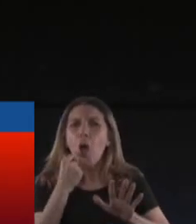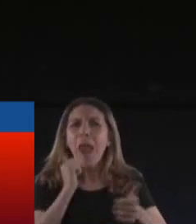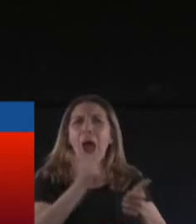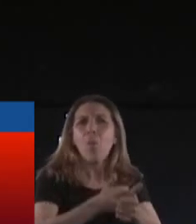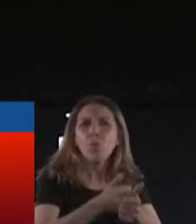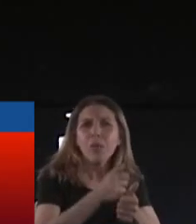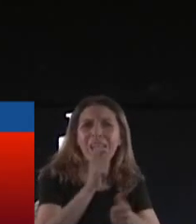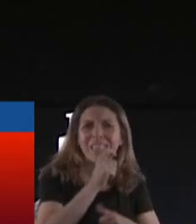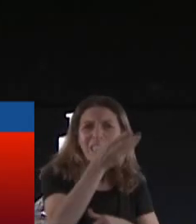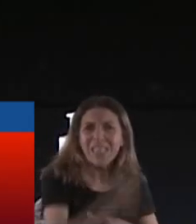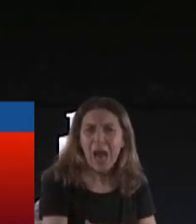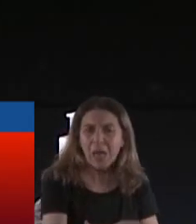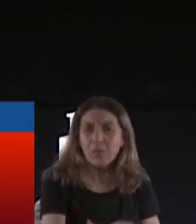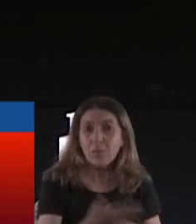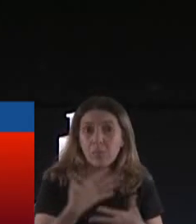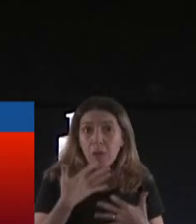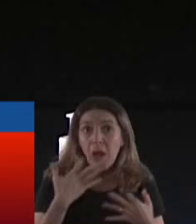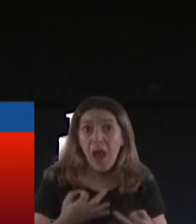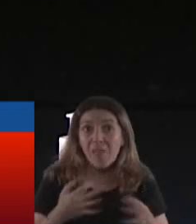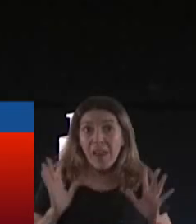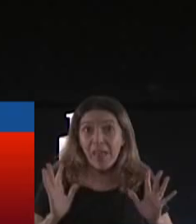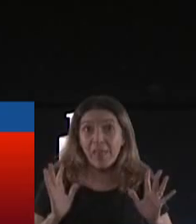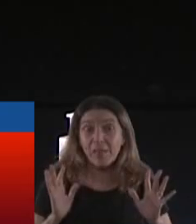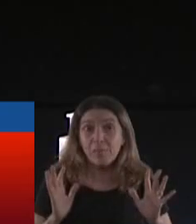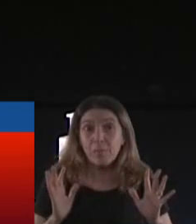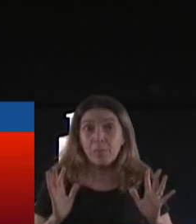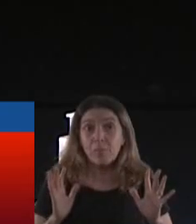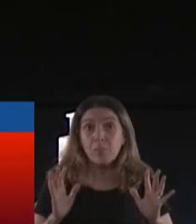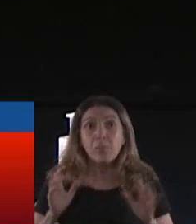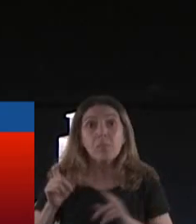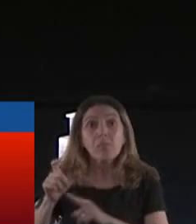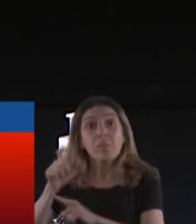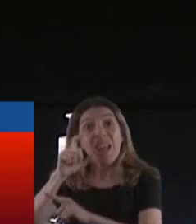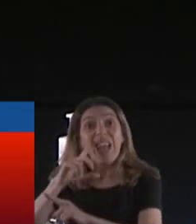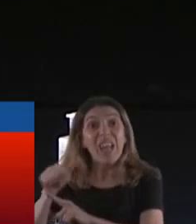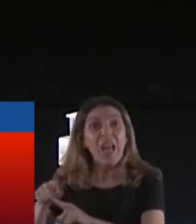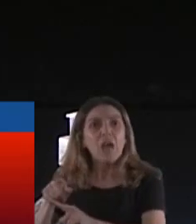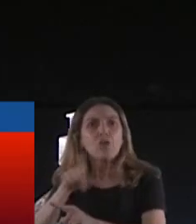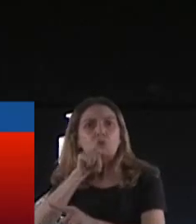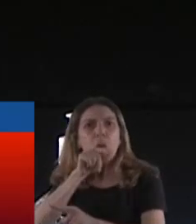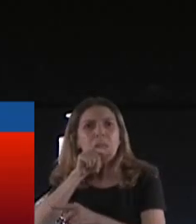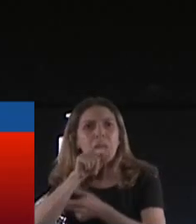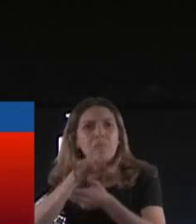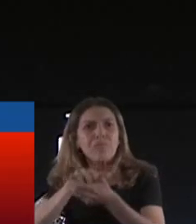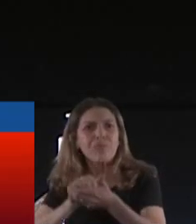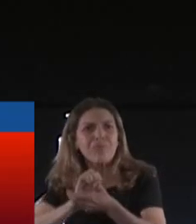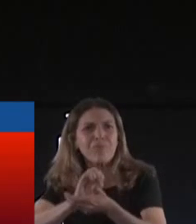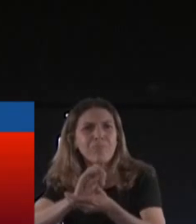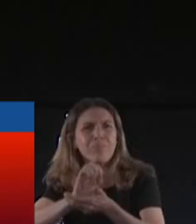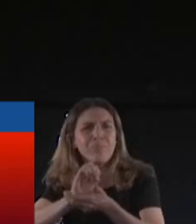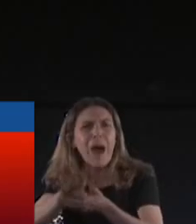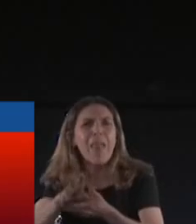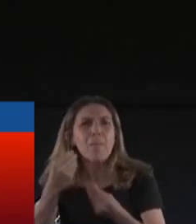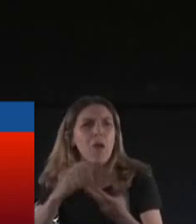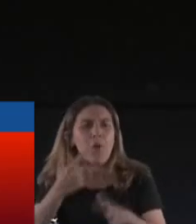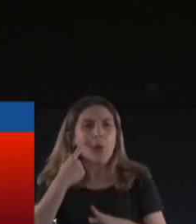Y en verdad, lo que Eli hacía en ese tuit era llamarnos la atención a todos nosotros,